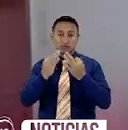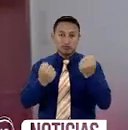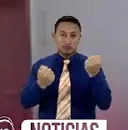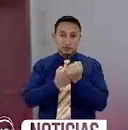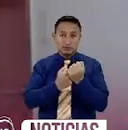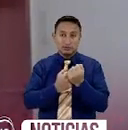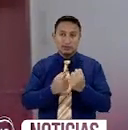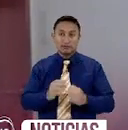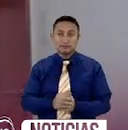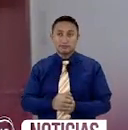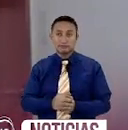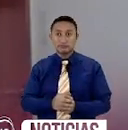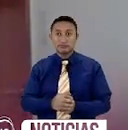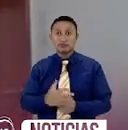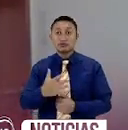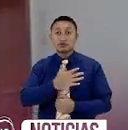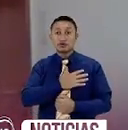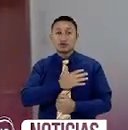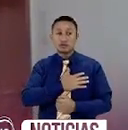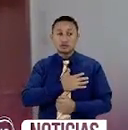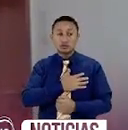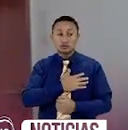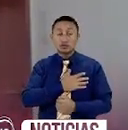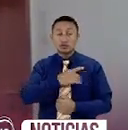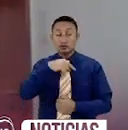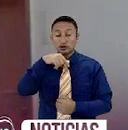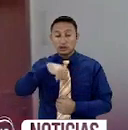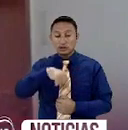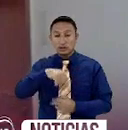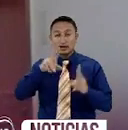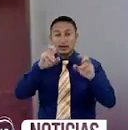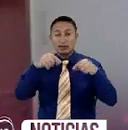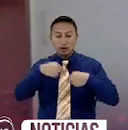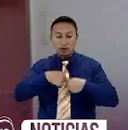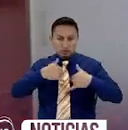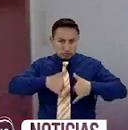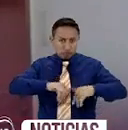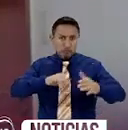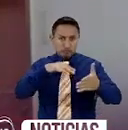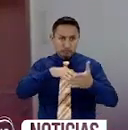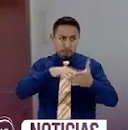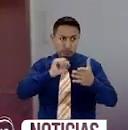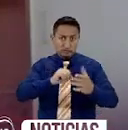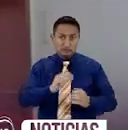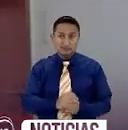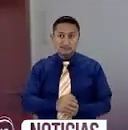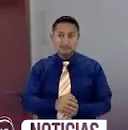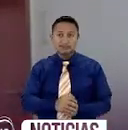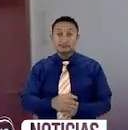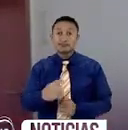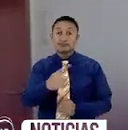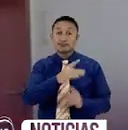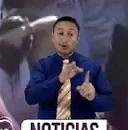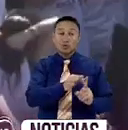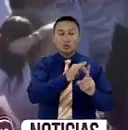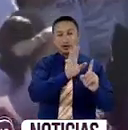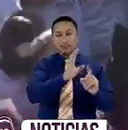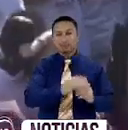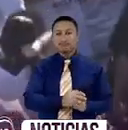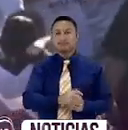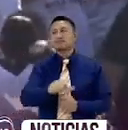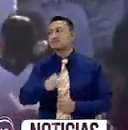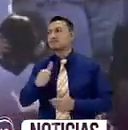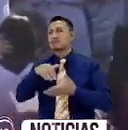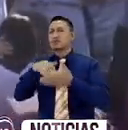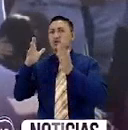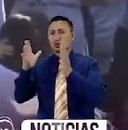entonces yo dentro de de de es ese contexto yo puedo terminar si bien el caso de Jonathan es particular otros